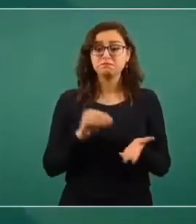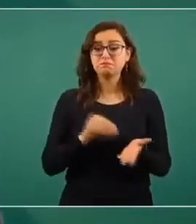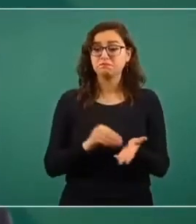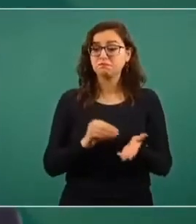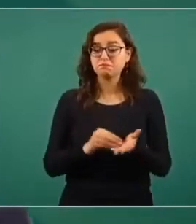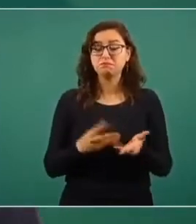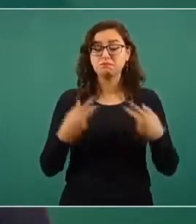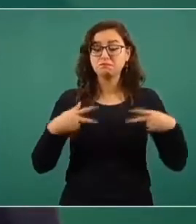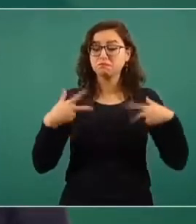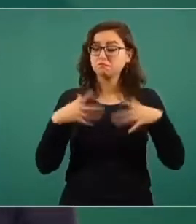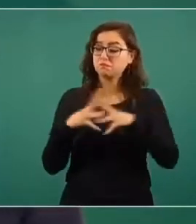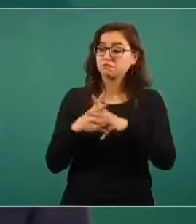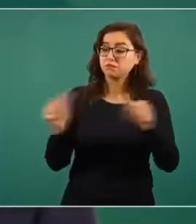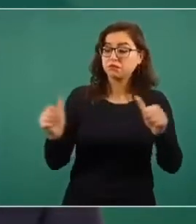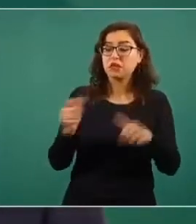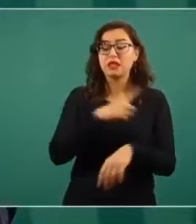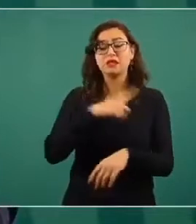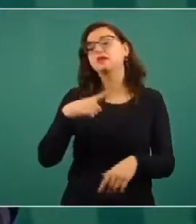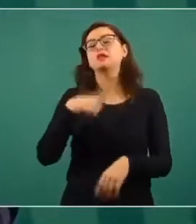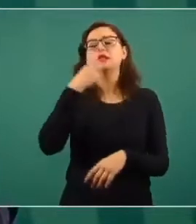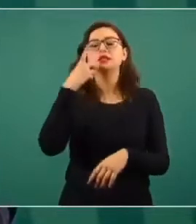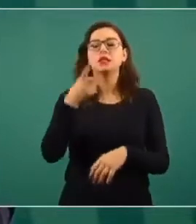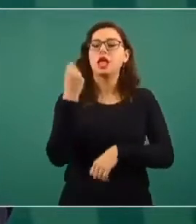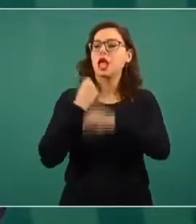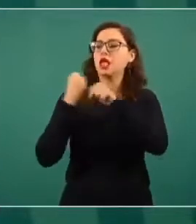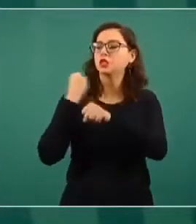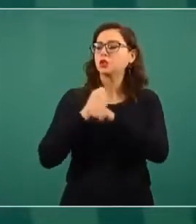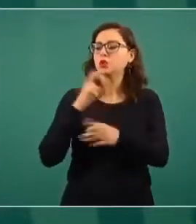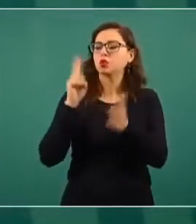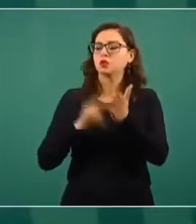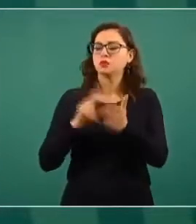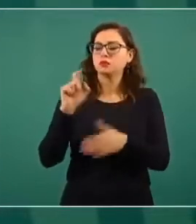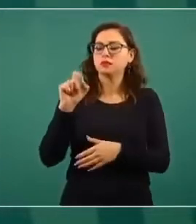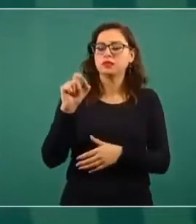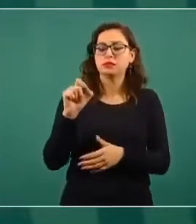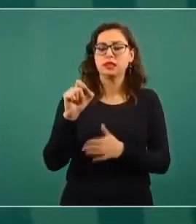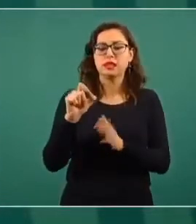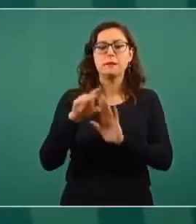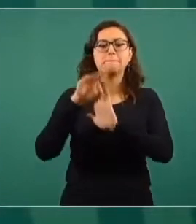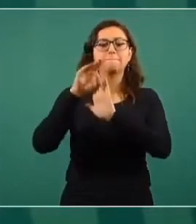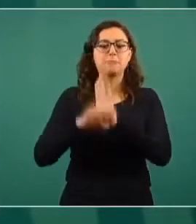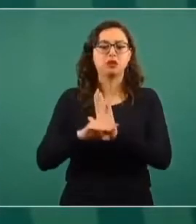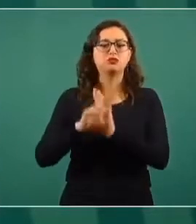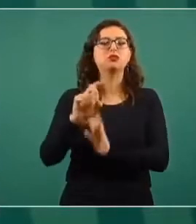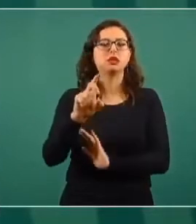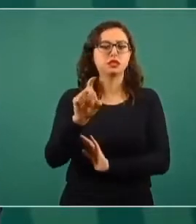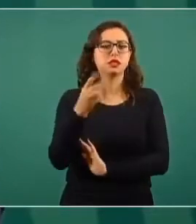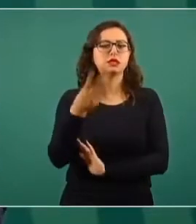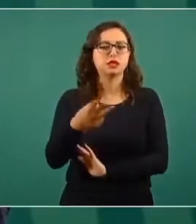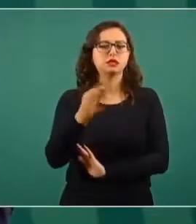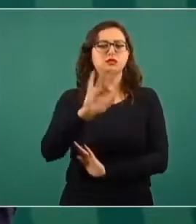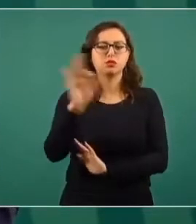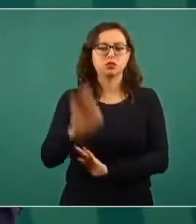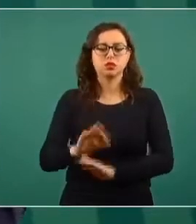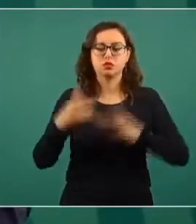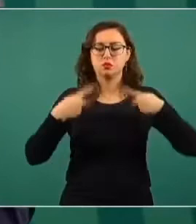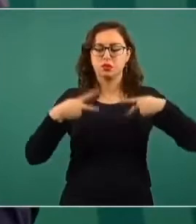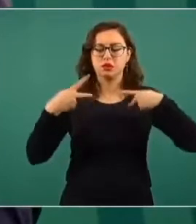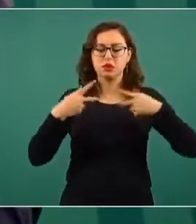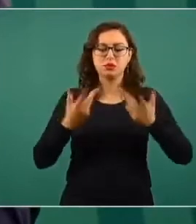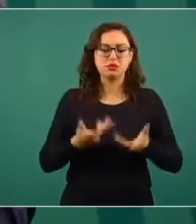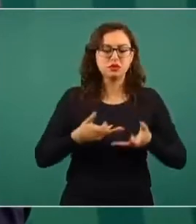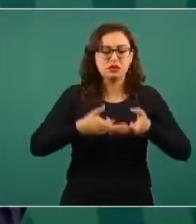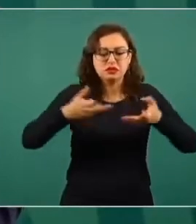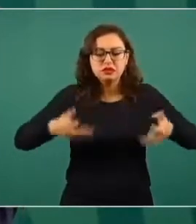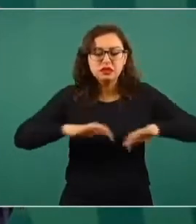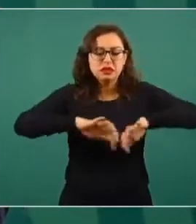que señalar que en el 2020 se registra una disminución del 33% en el número de fosas